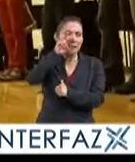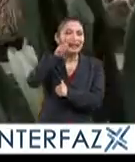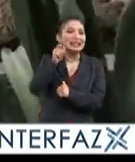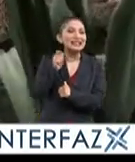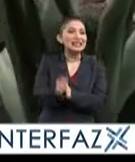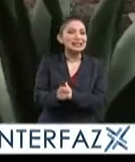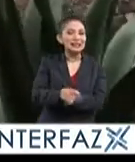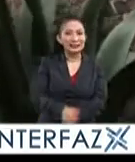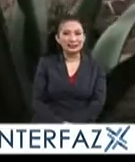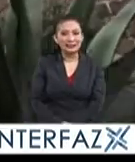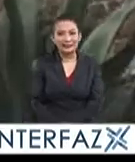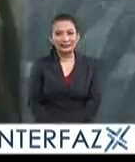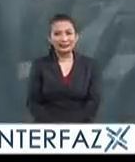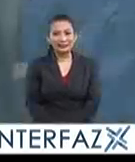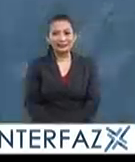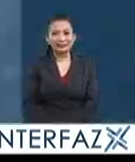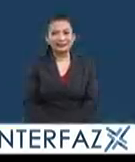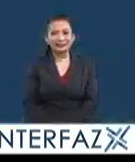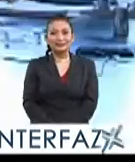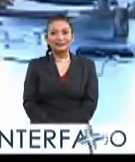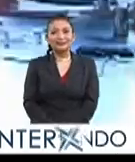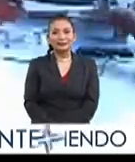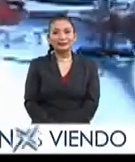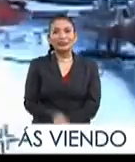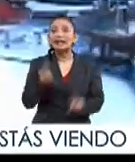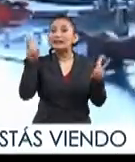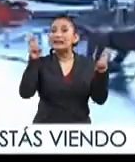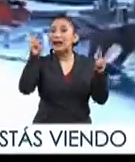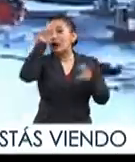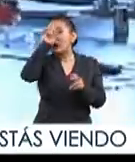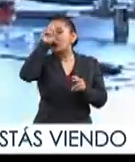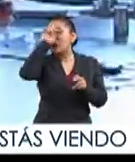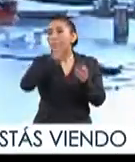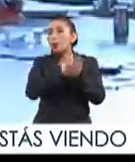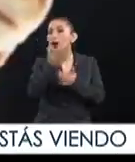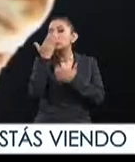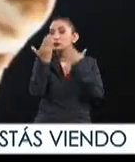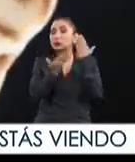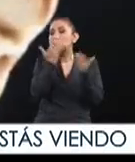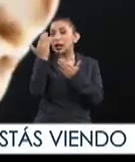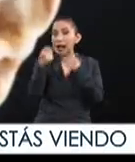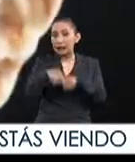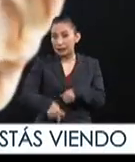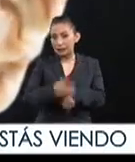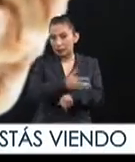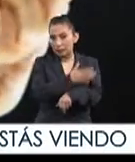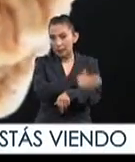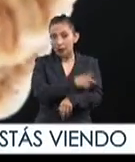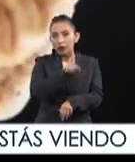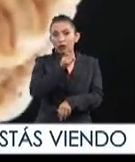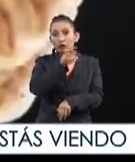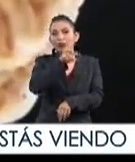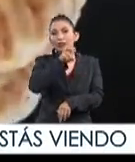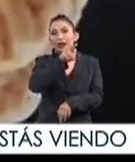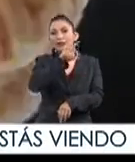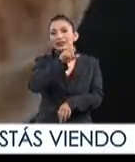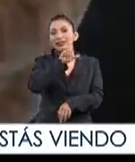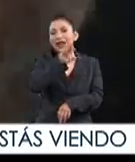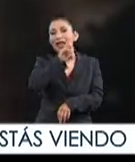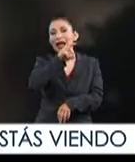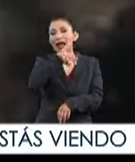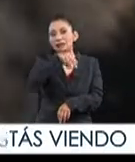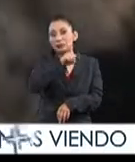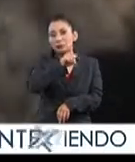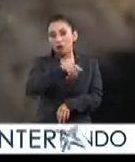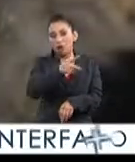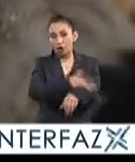pierdas nuestra nota al respecto. En nuestra sección Orientación Vocacional nos acompaña en Interfaz el Dr. David Erasmo García